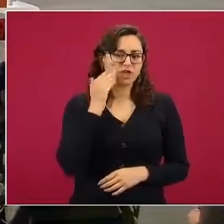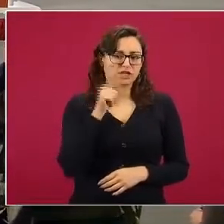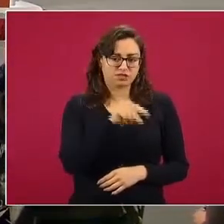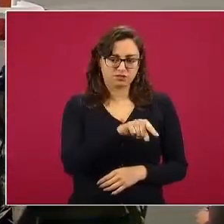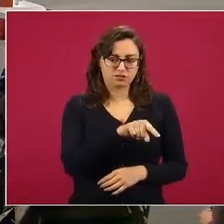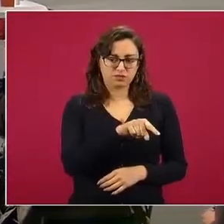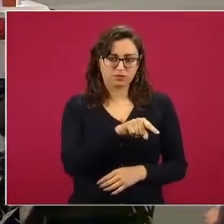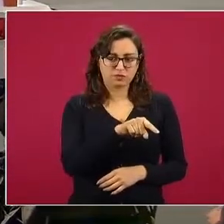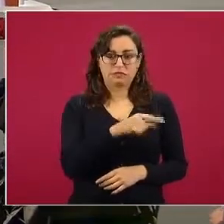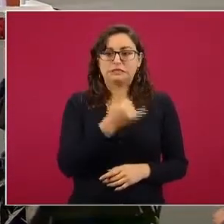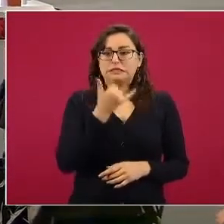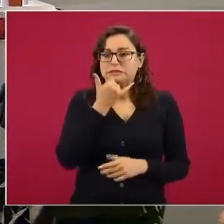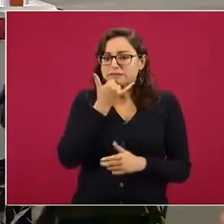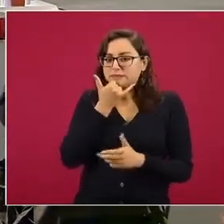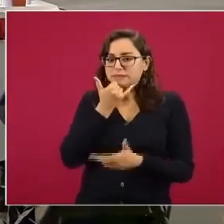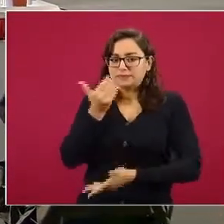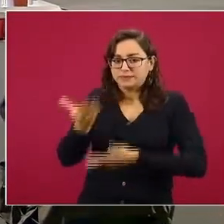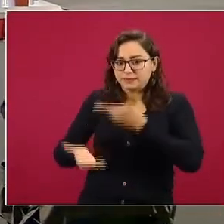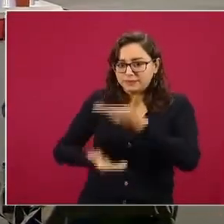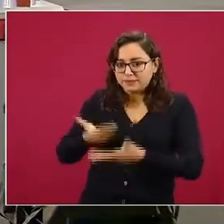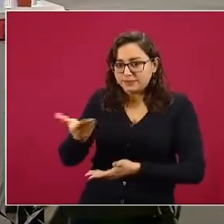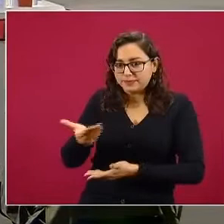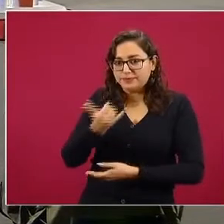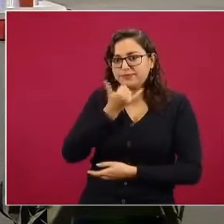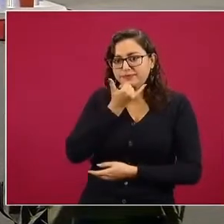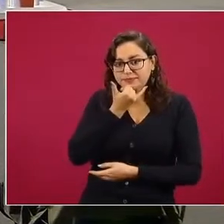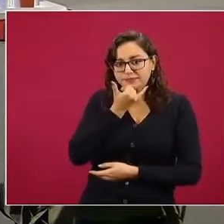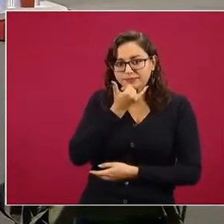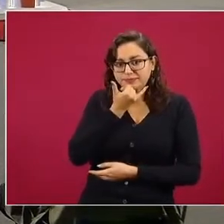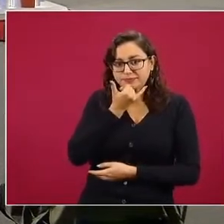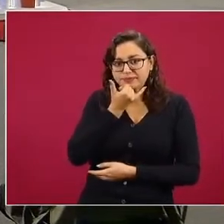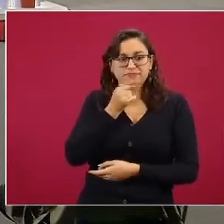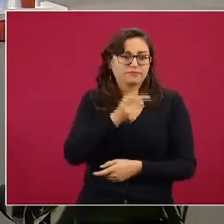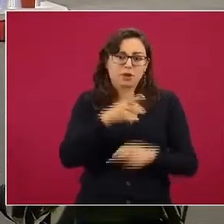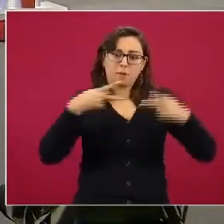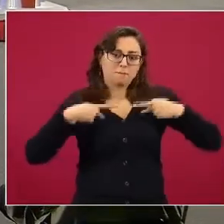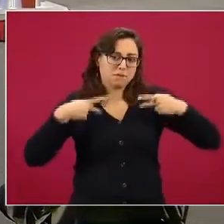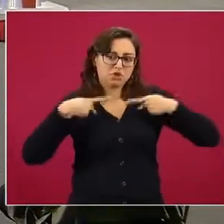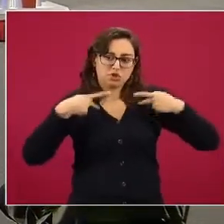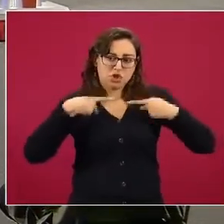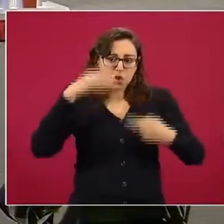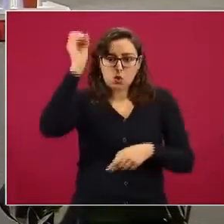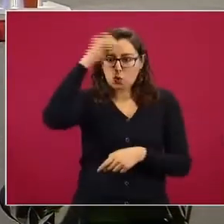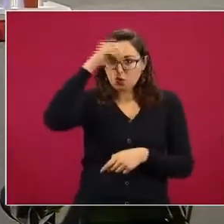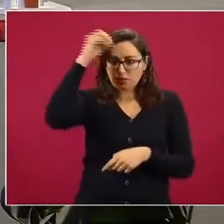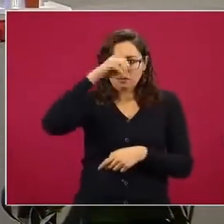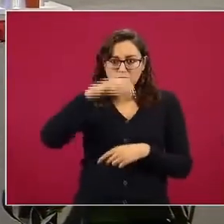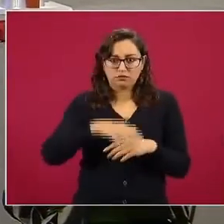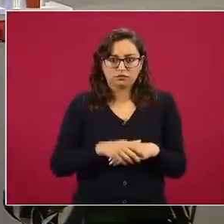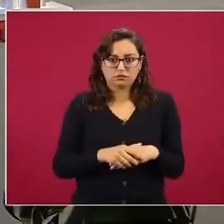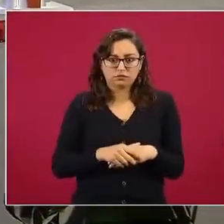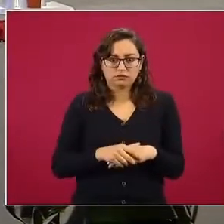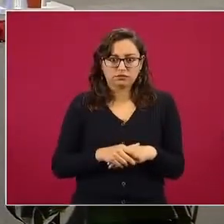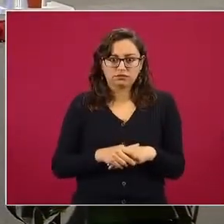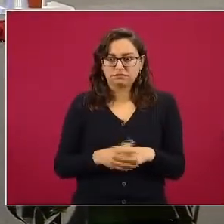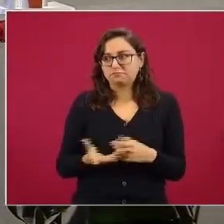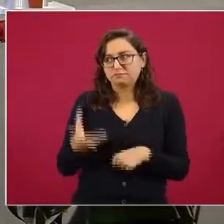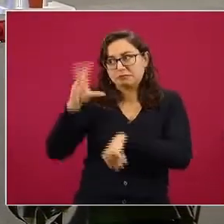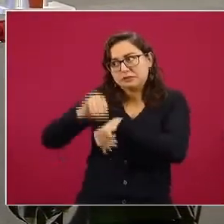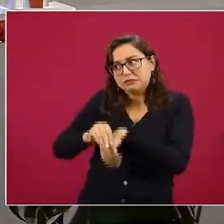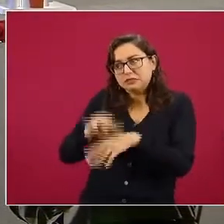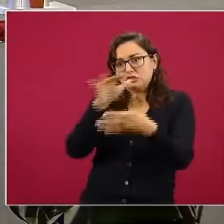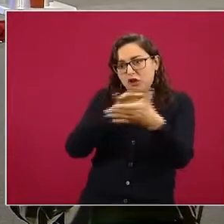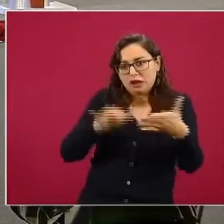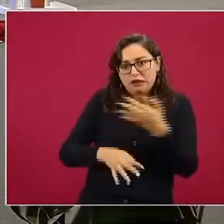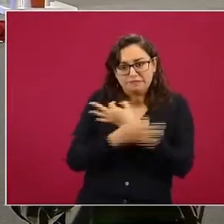le ofrecemos disculpa, ¿no? No Pues le pedimos. Sí, es un ciudadano que opinó, pero no le pedimos no se pidió autorización,